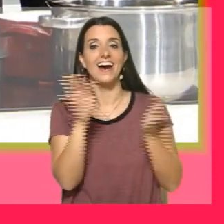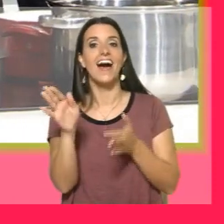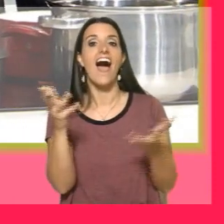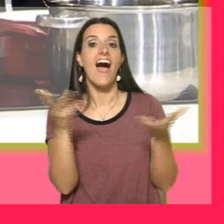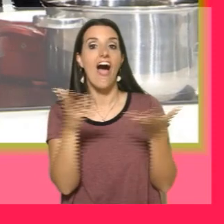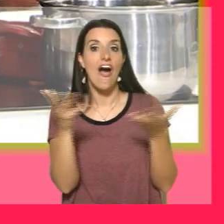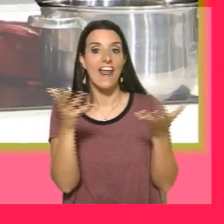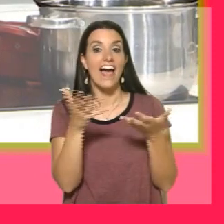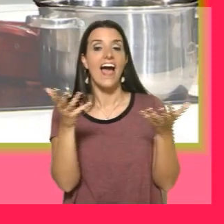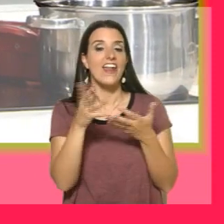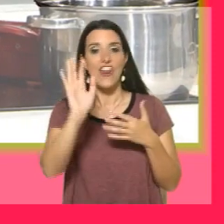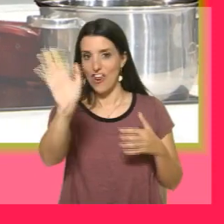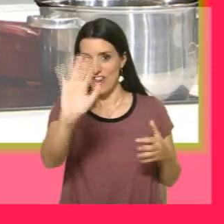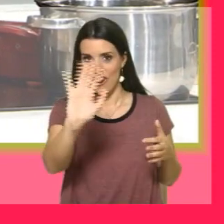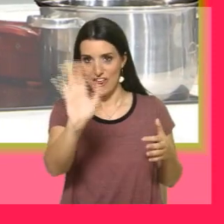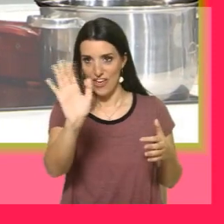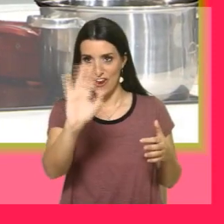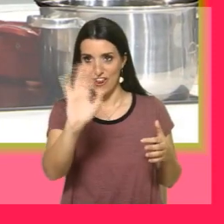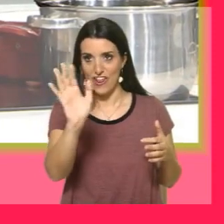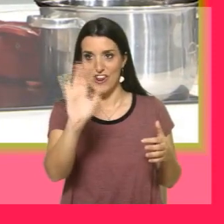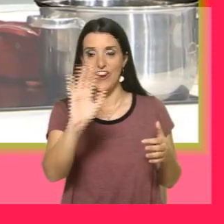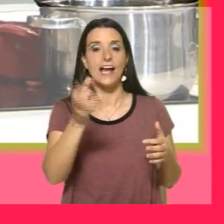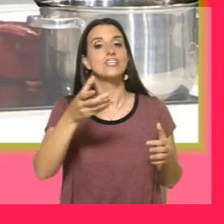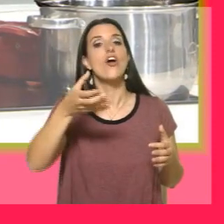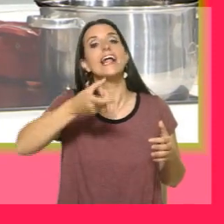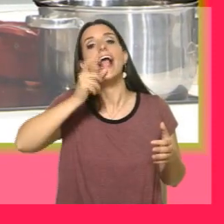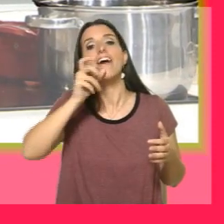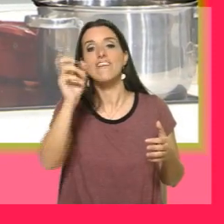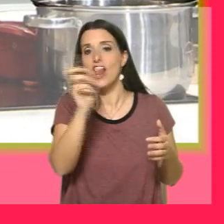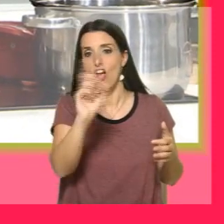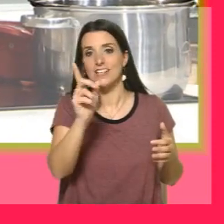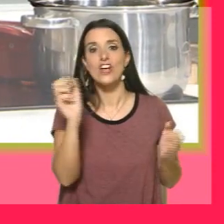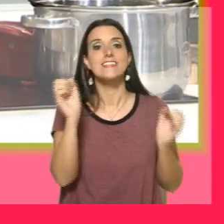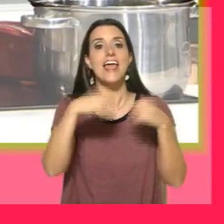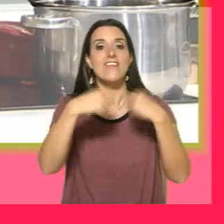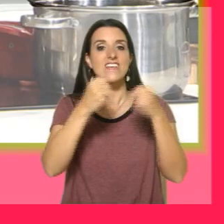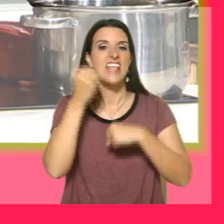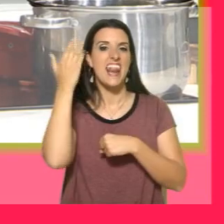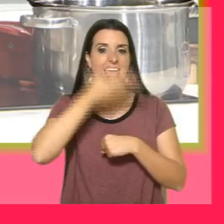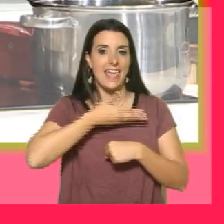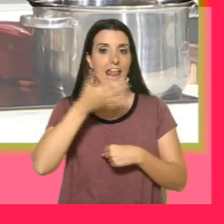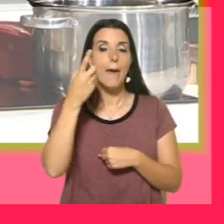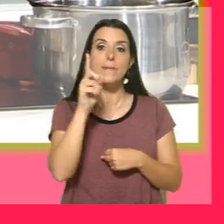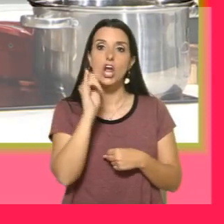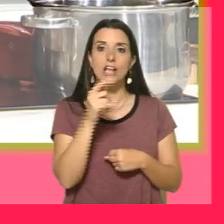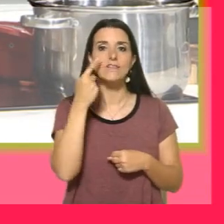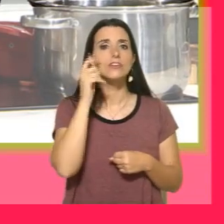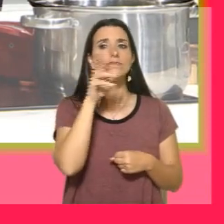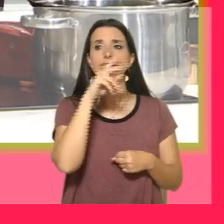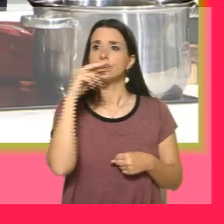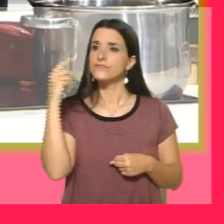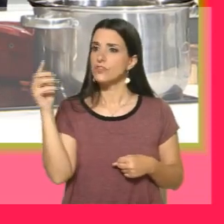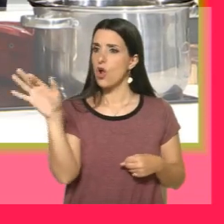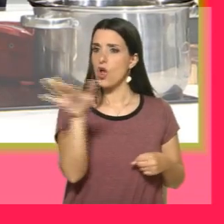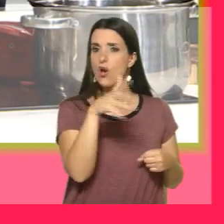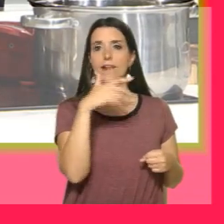Ahora, y ahora me voy a tomar un capuchino. No, eso no es capuchino. Ah, no te hagas cerveza. Lo que sí se empieza el aroma aquí en el estudio. Opa. De